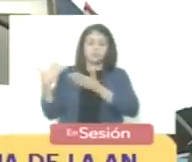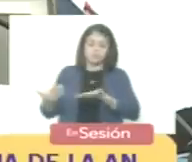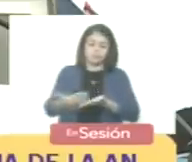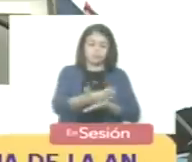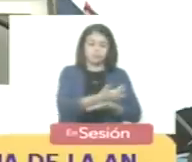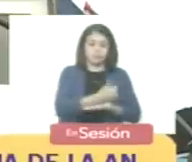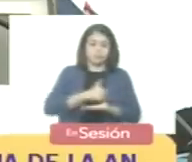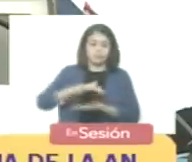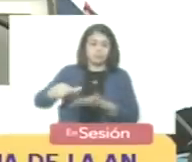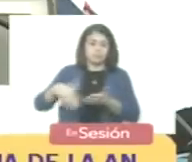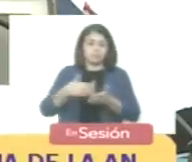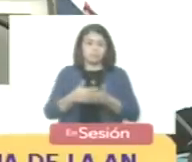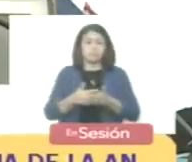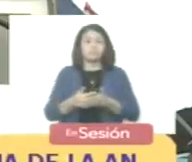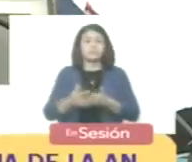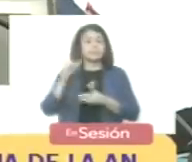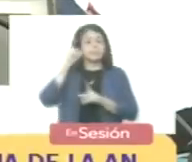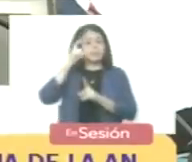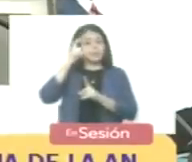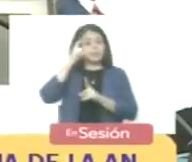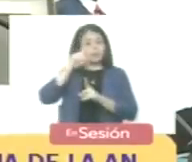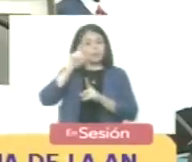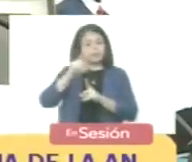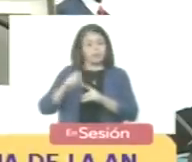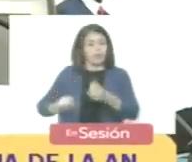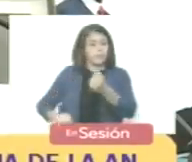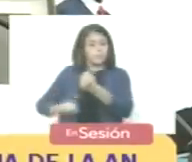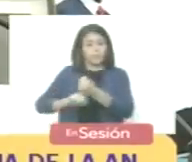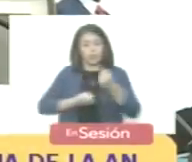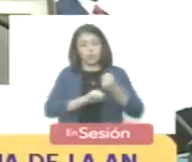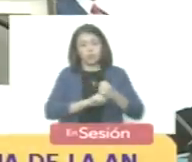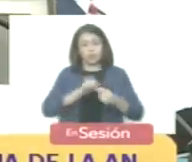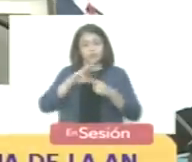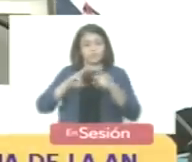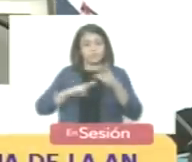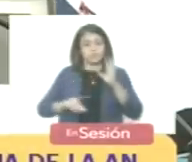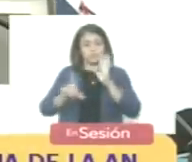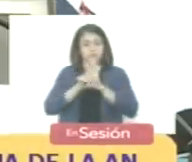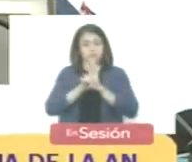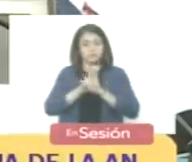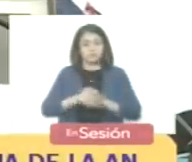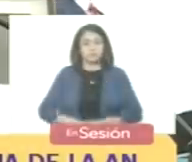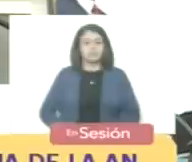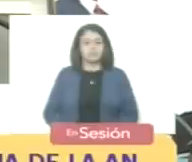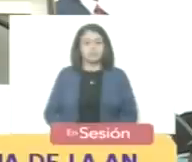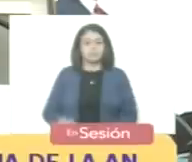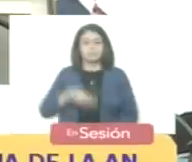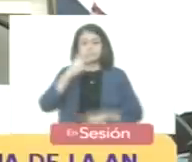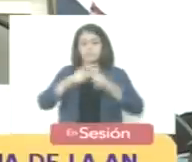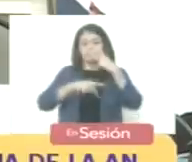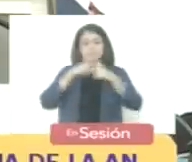recopilar todas las enseñanzas y aportes en materia legislativa, política,